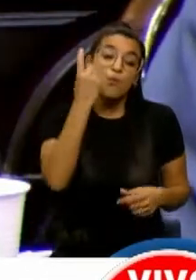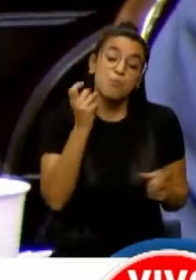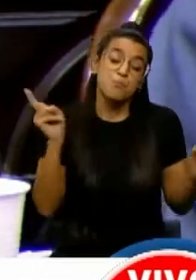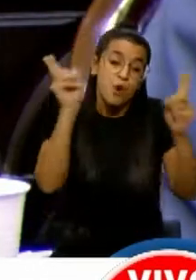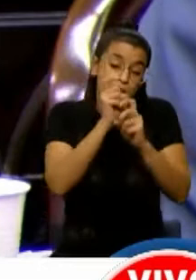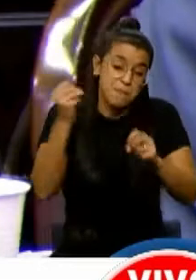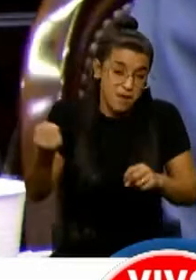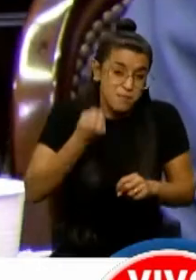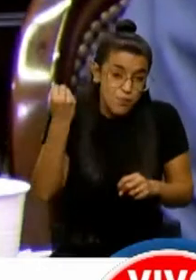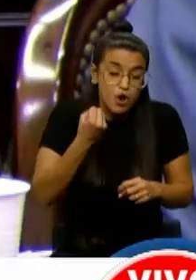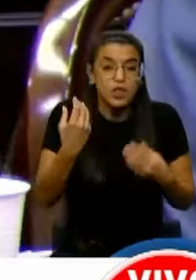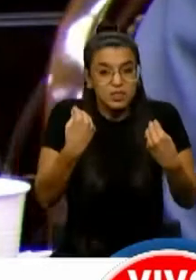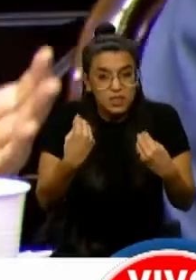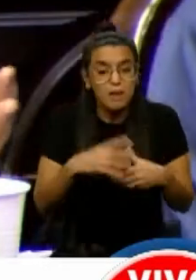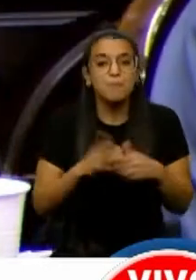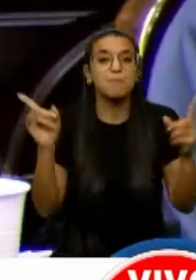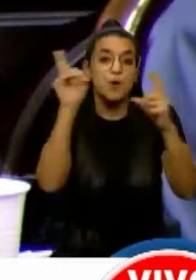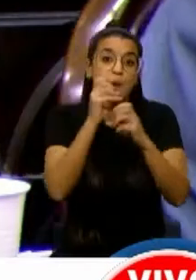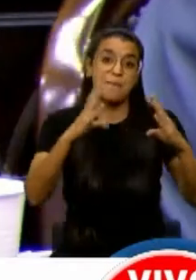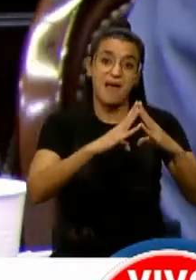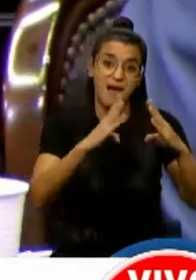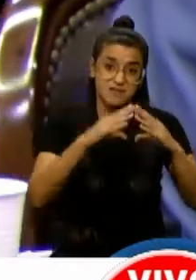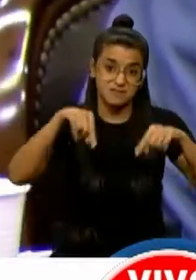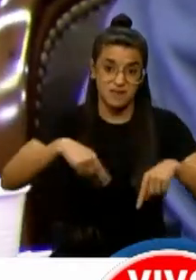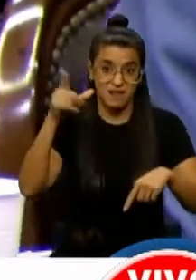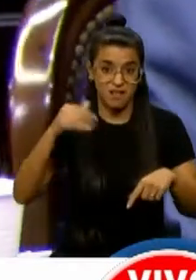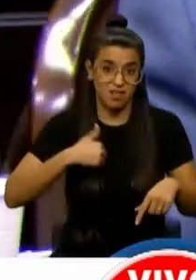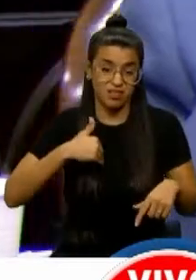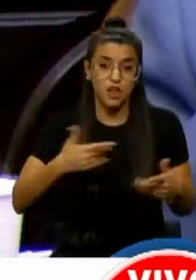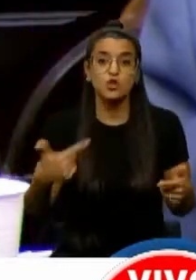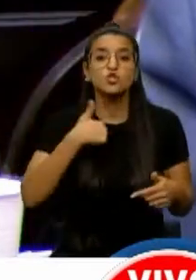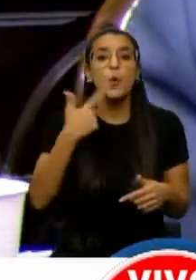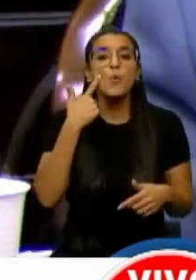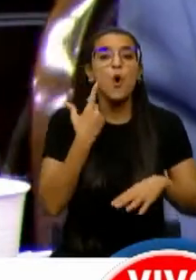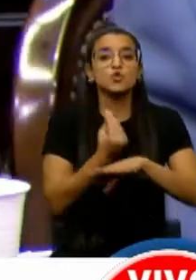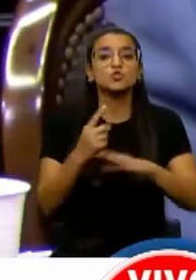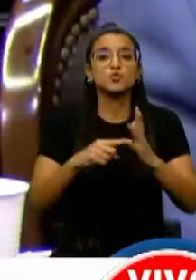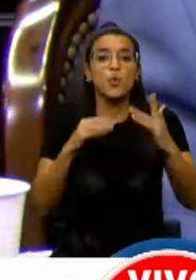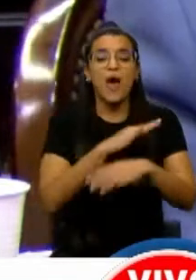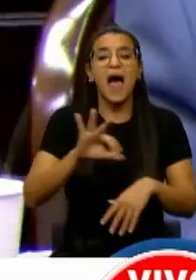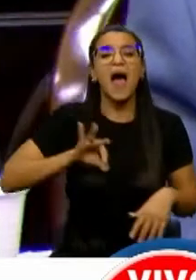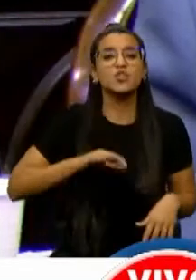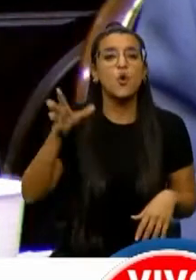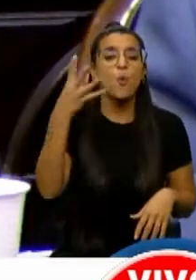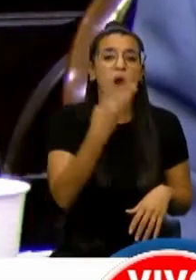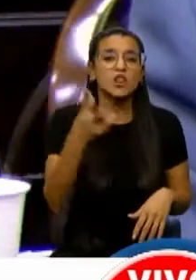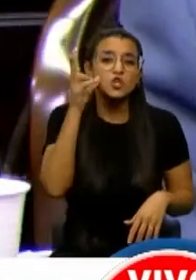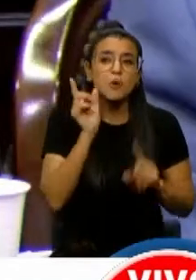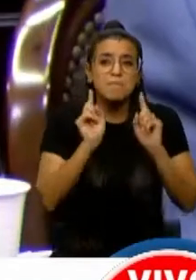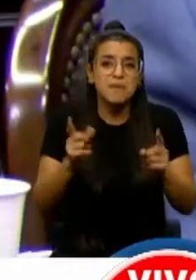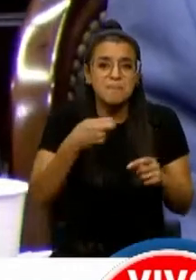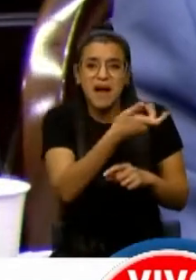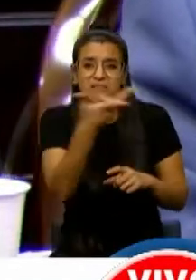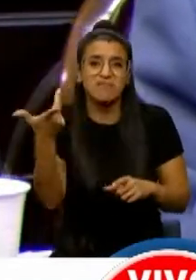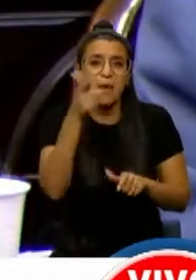problemas importantísimos es el problema de la vivienda en nuestro país. Yo vivo en una ciudad que desde el año 48 tenemos la misma cantidad